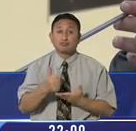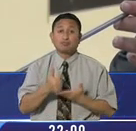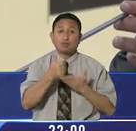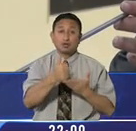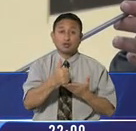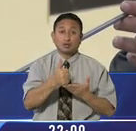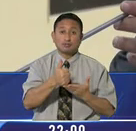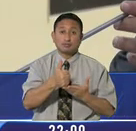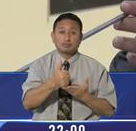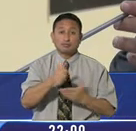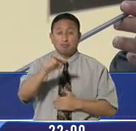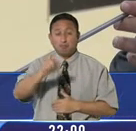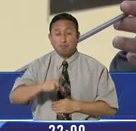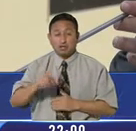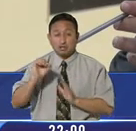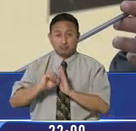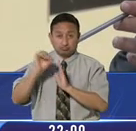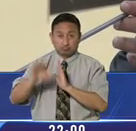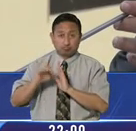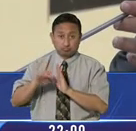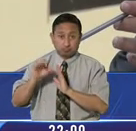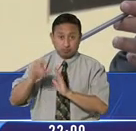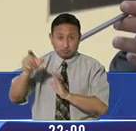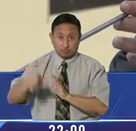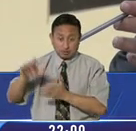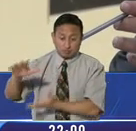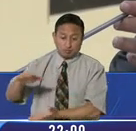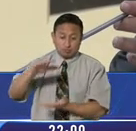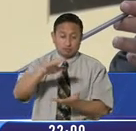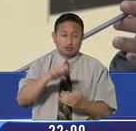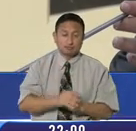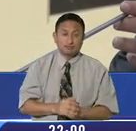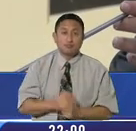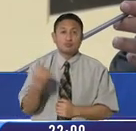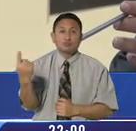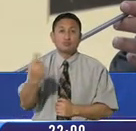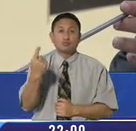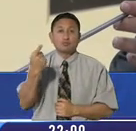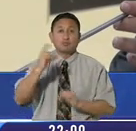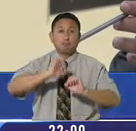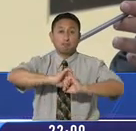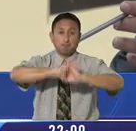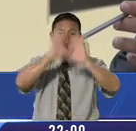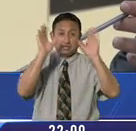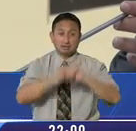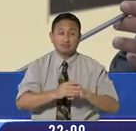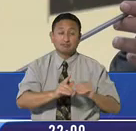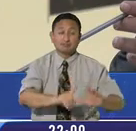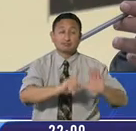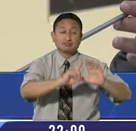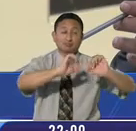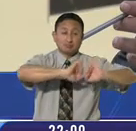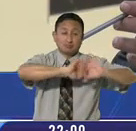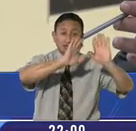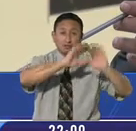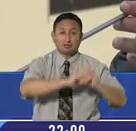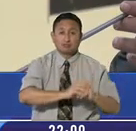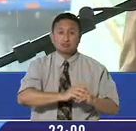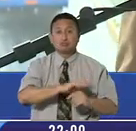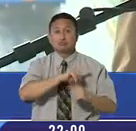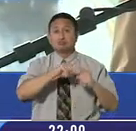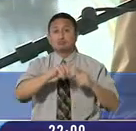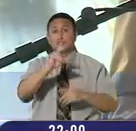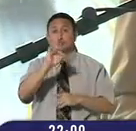que generosamente nos han hecho la ciudadanía. Será únicamente en la mañana de 6:30 a